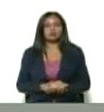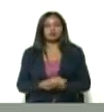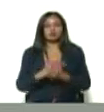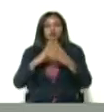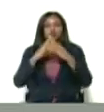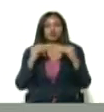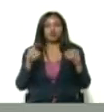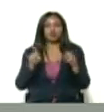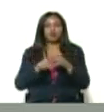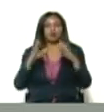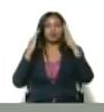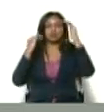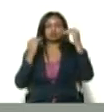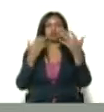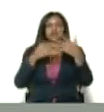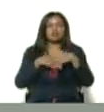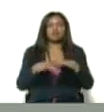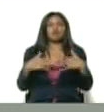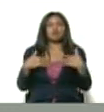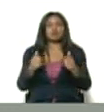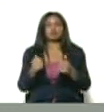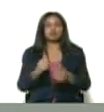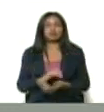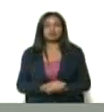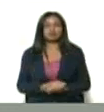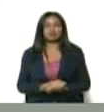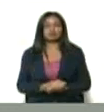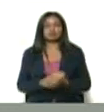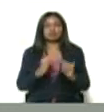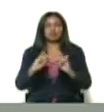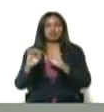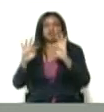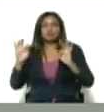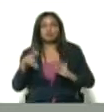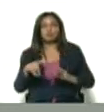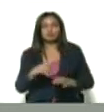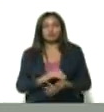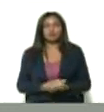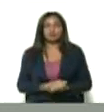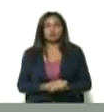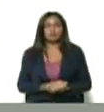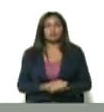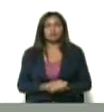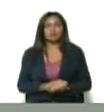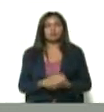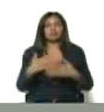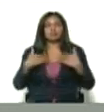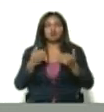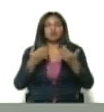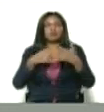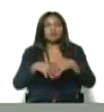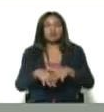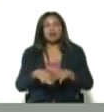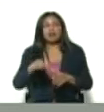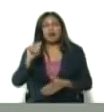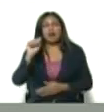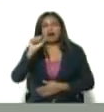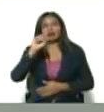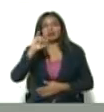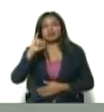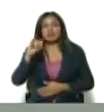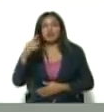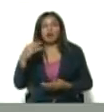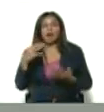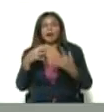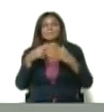lo que es la atención integral de salud. Para eso son las áreas de salud integrarlas así, para eso es barrio